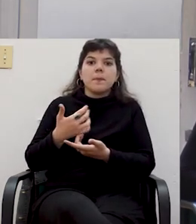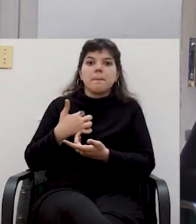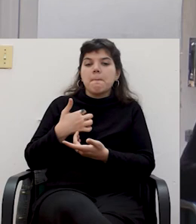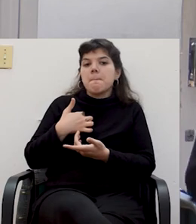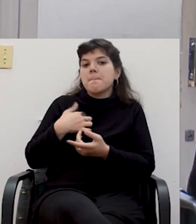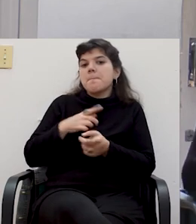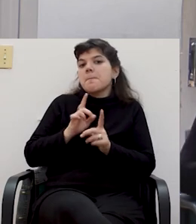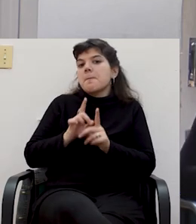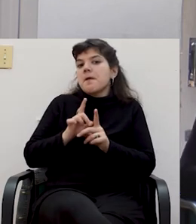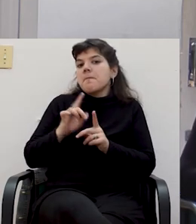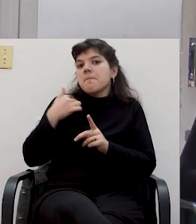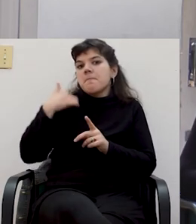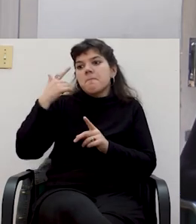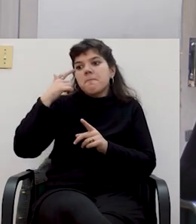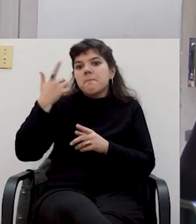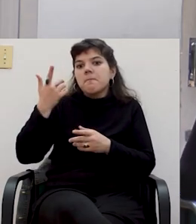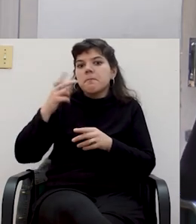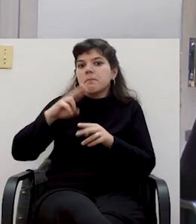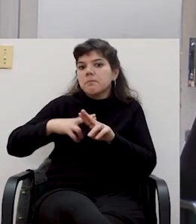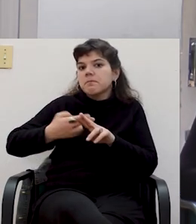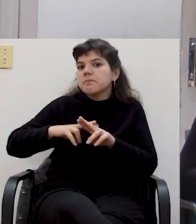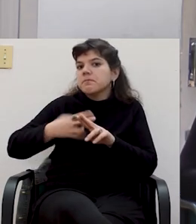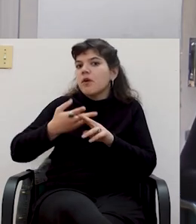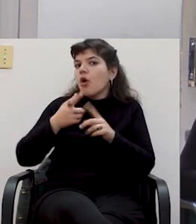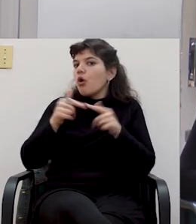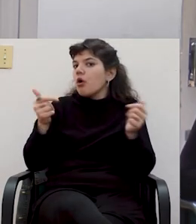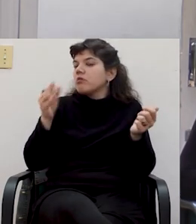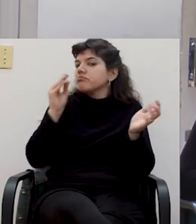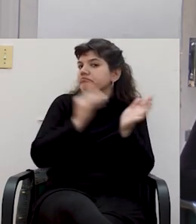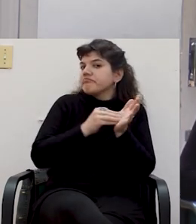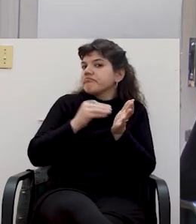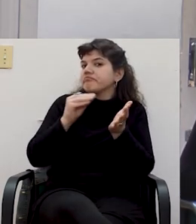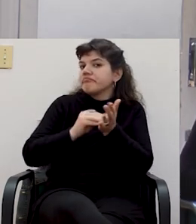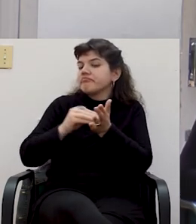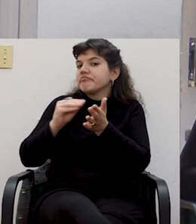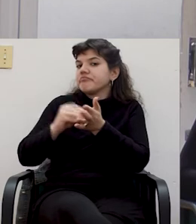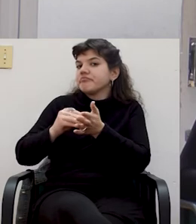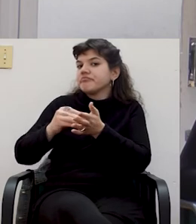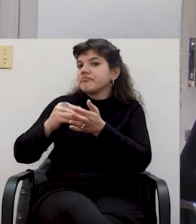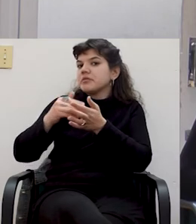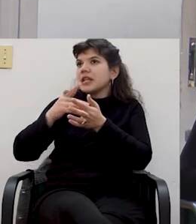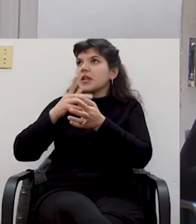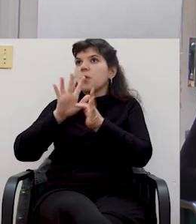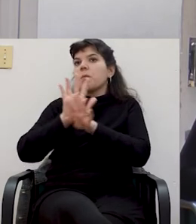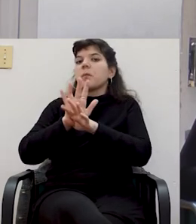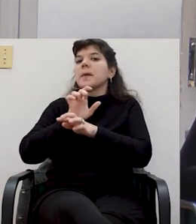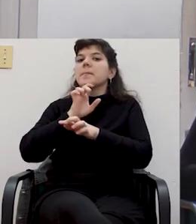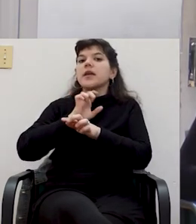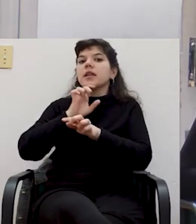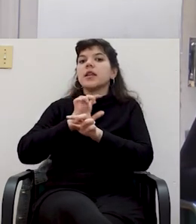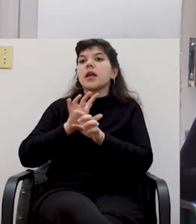estar estableciendo como artificios, artefactos, cuestiones artificiales para